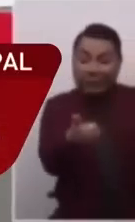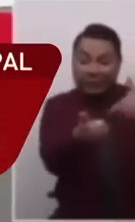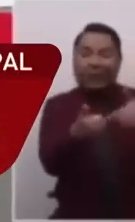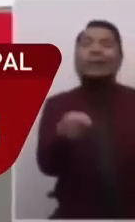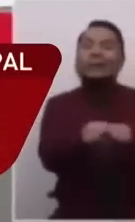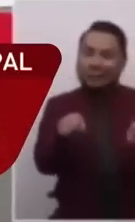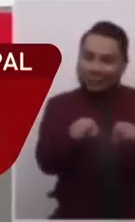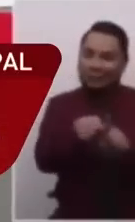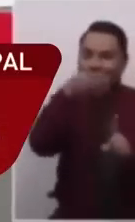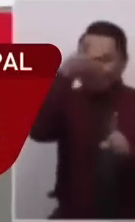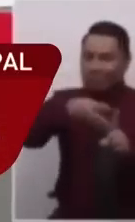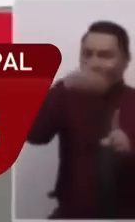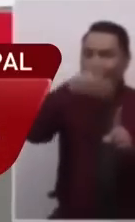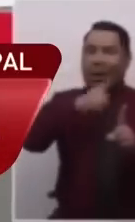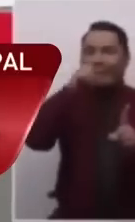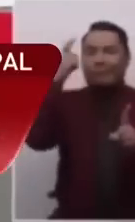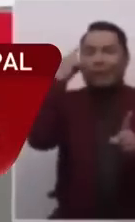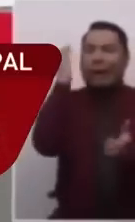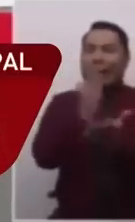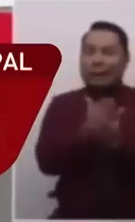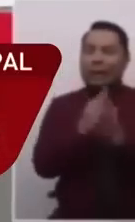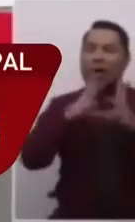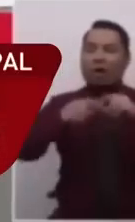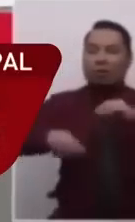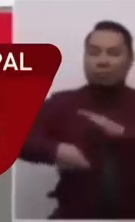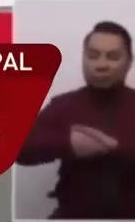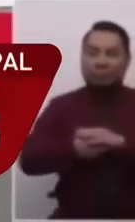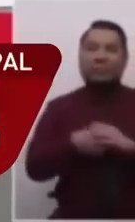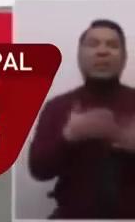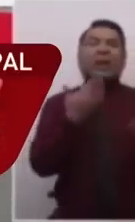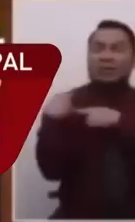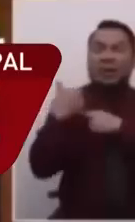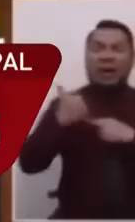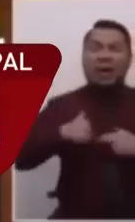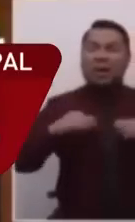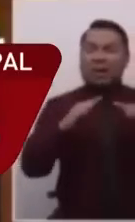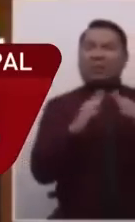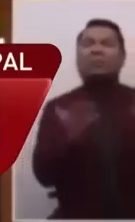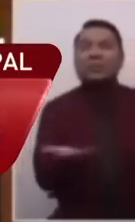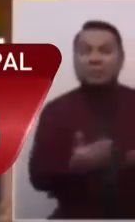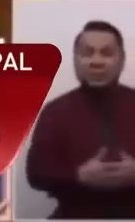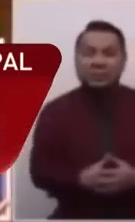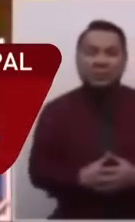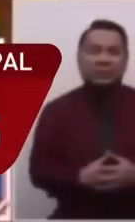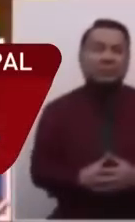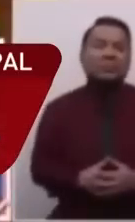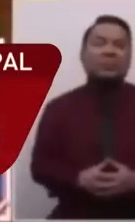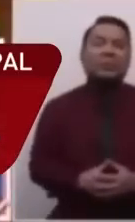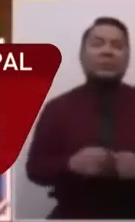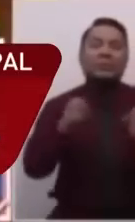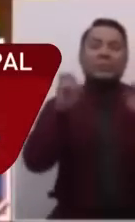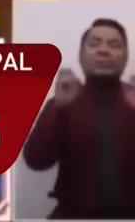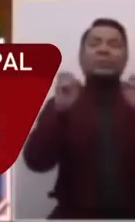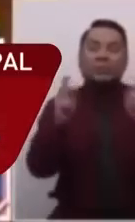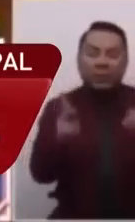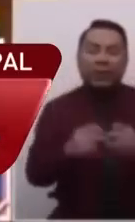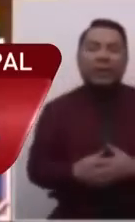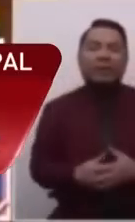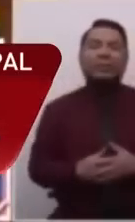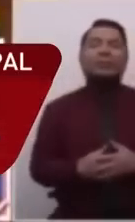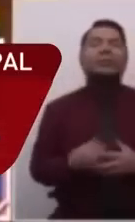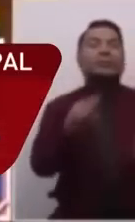caso de los gángsters de la política por corrupción. ¿En manos de quién quedaría Lima? Regresando a lo que es la seguridad